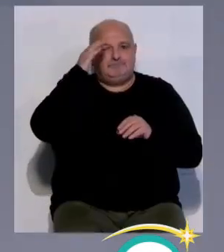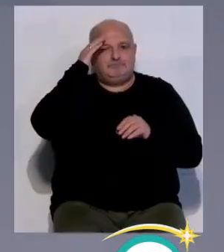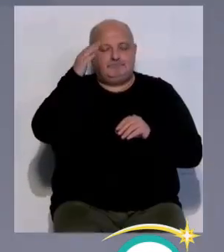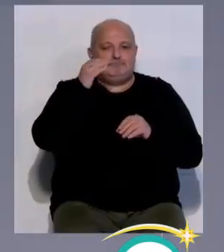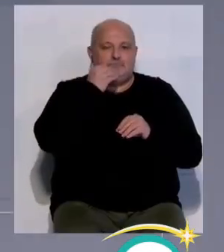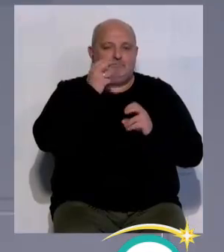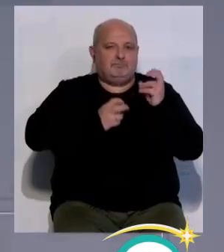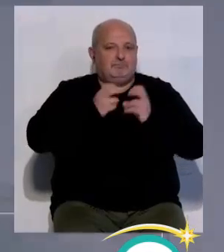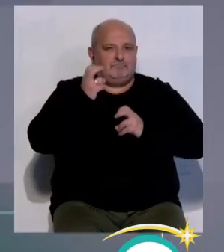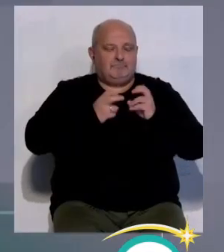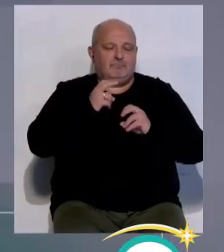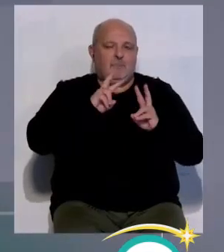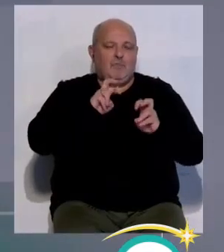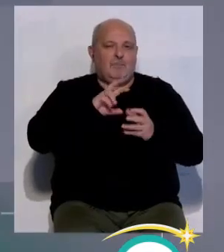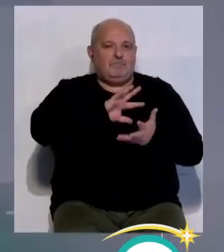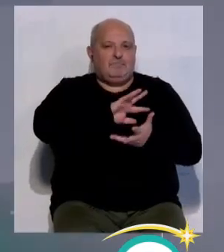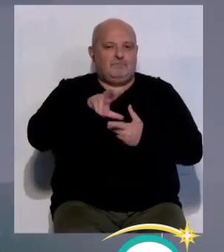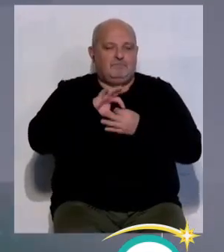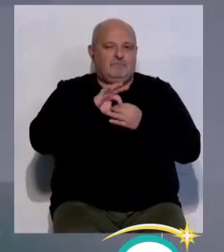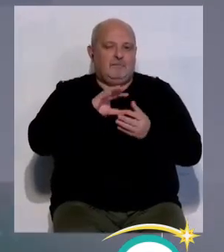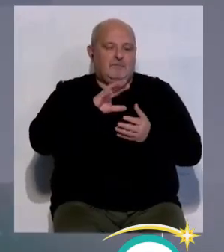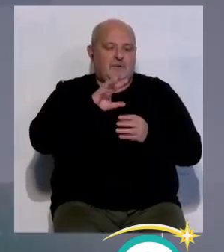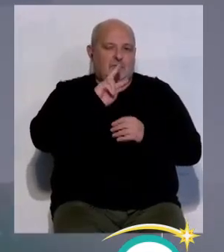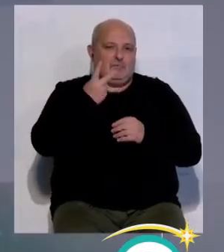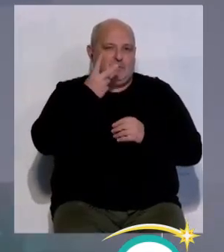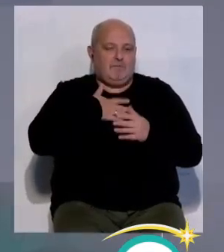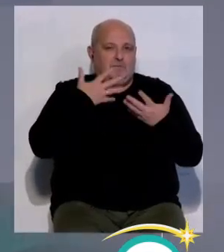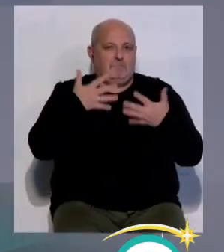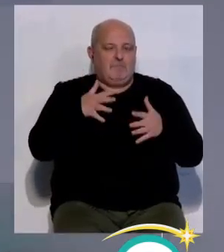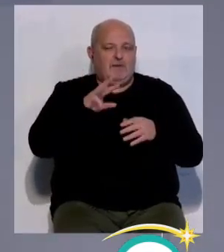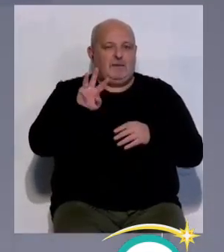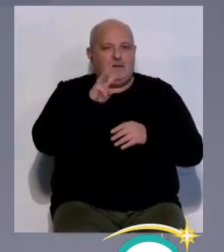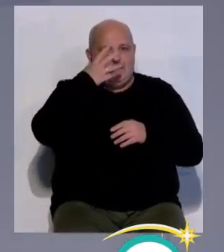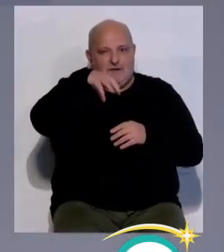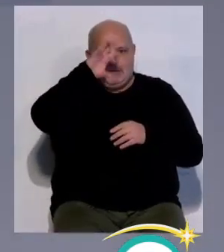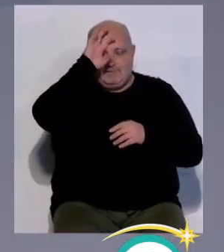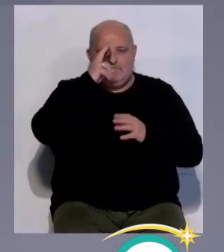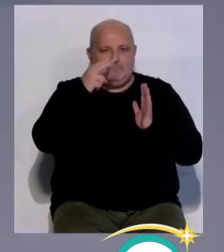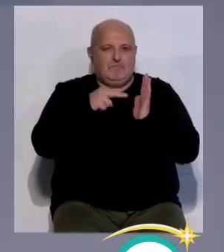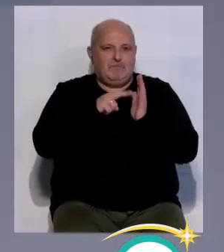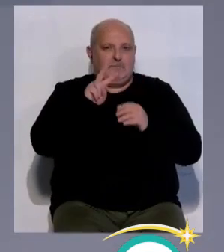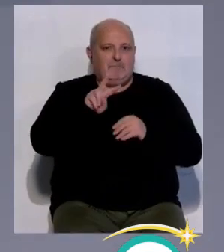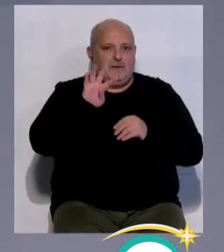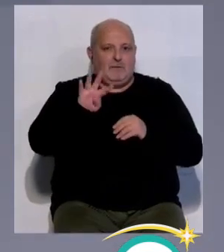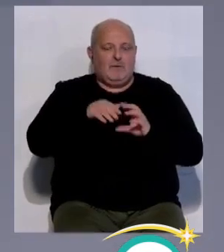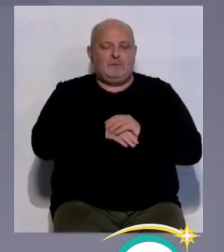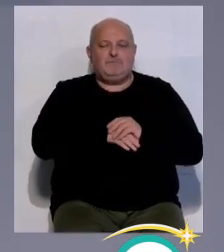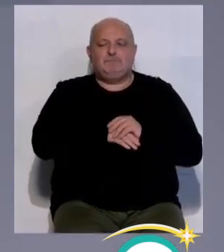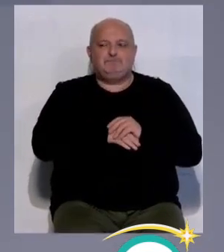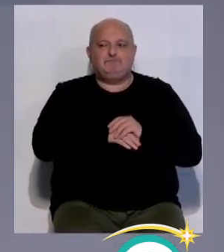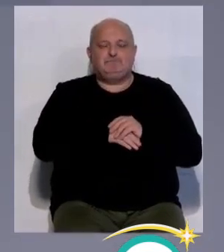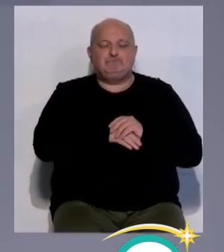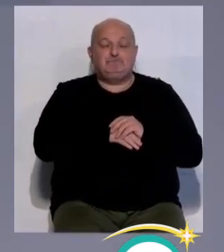Saludos y sean bienvenidos a una nueva edición de Noticias Cádiz en este miércoles 3 de enero de